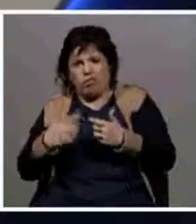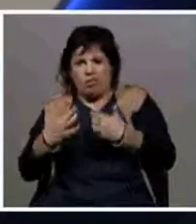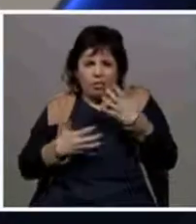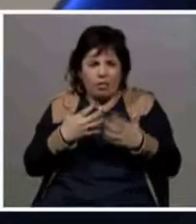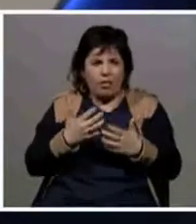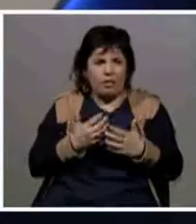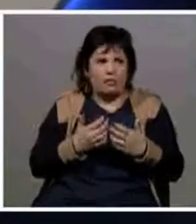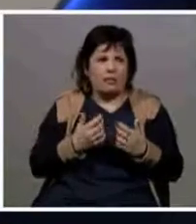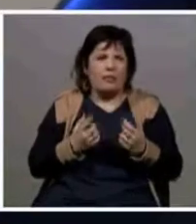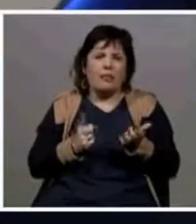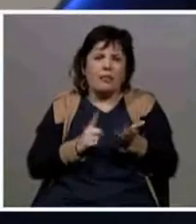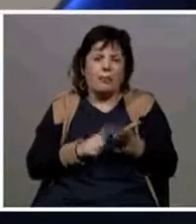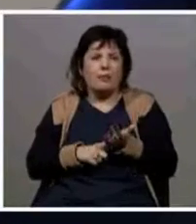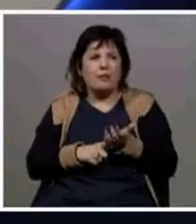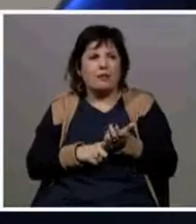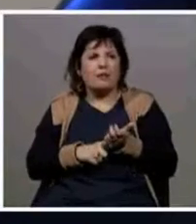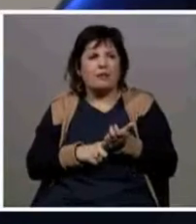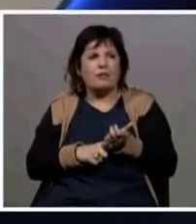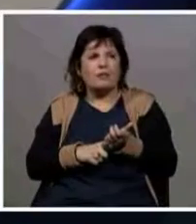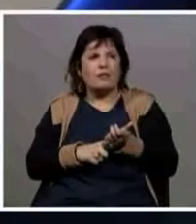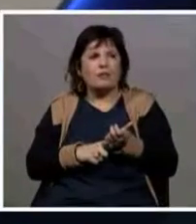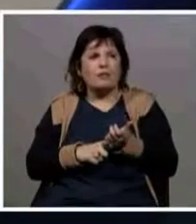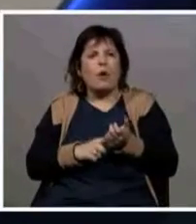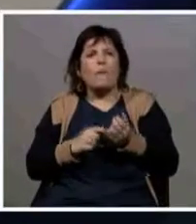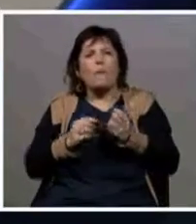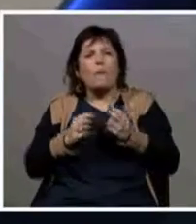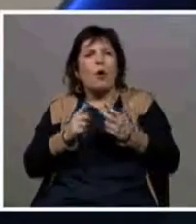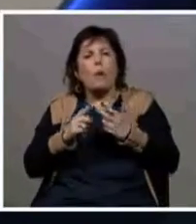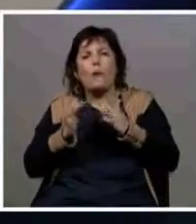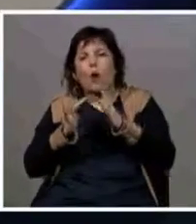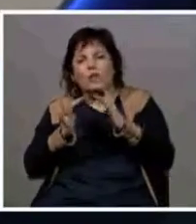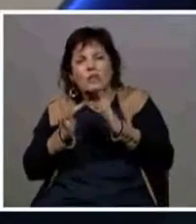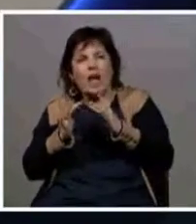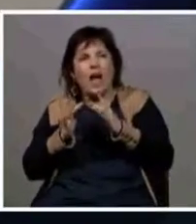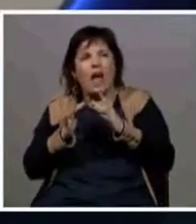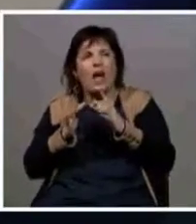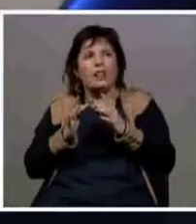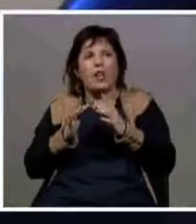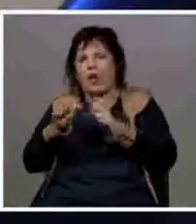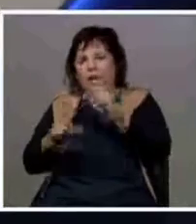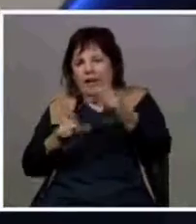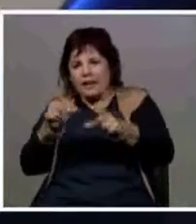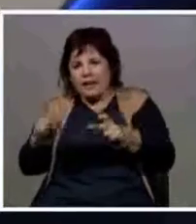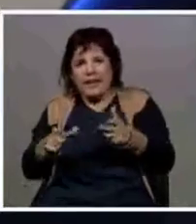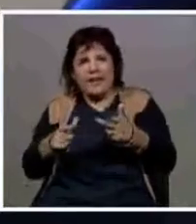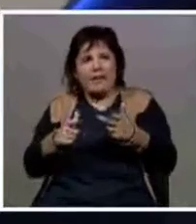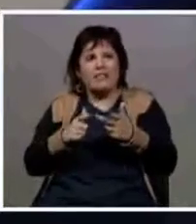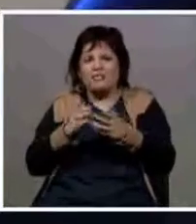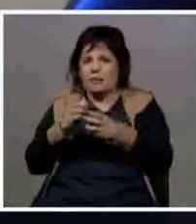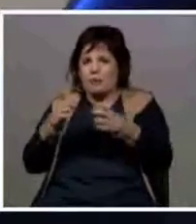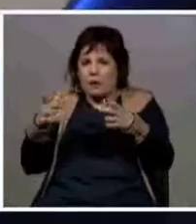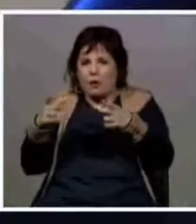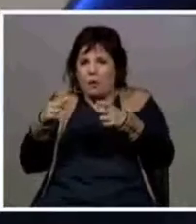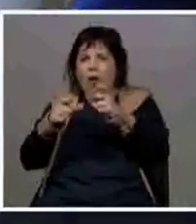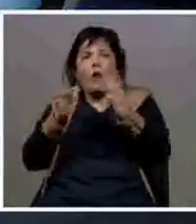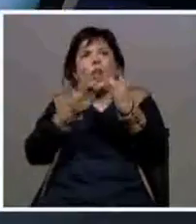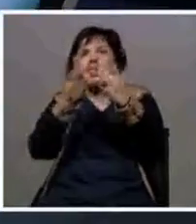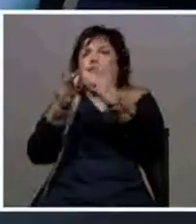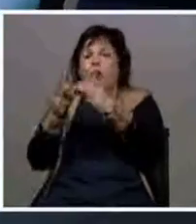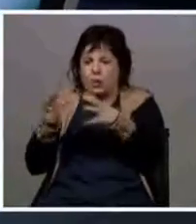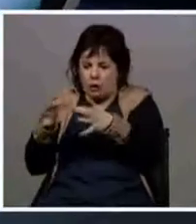pero además hay una acústica con las redes sociales los vínculos de capital social que se va restringiendo redes